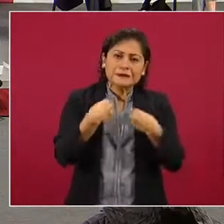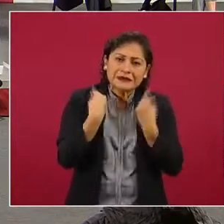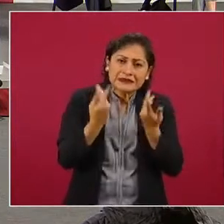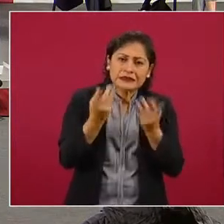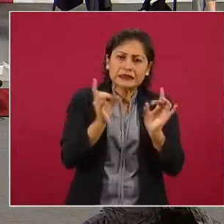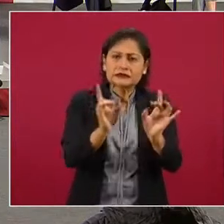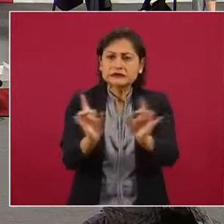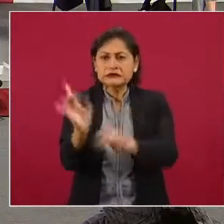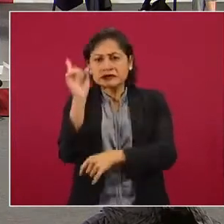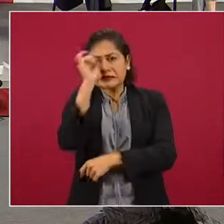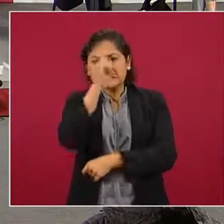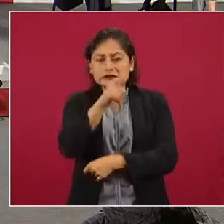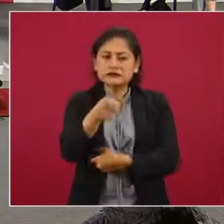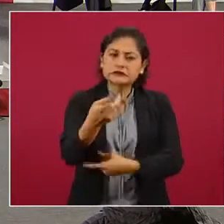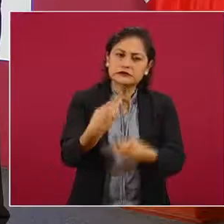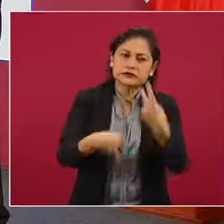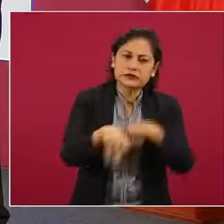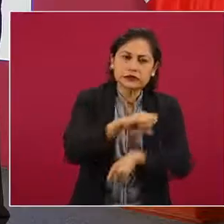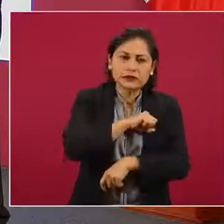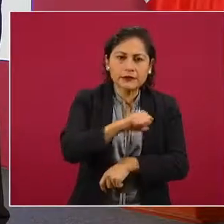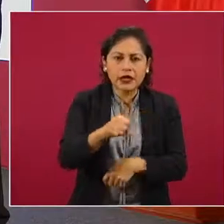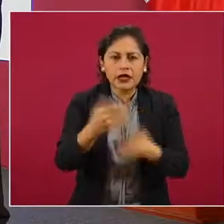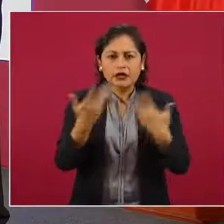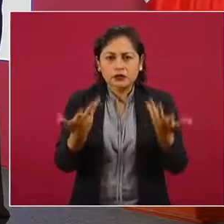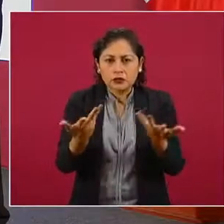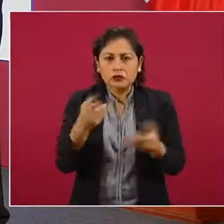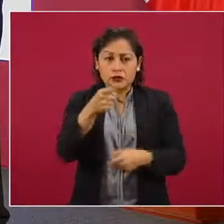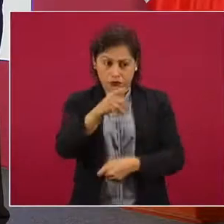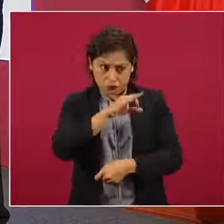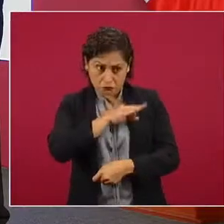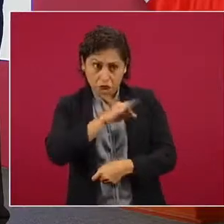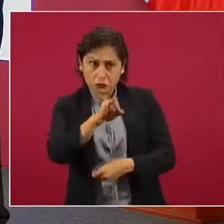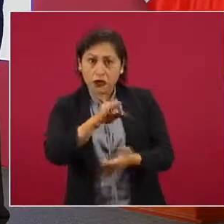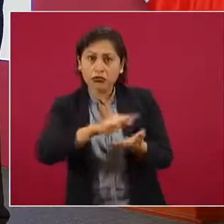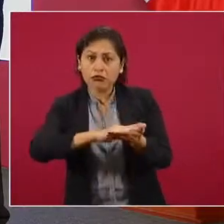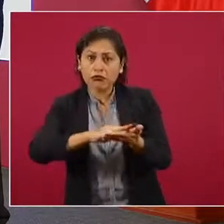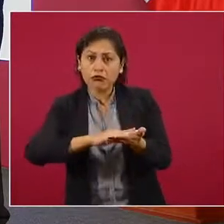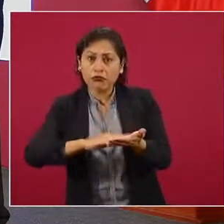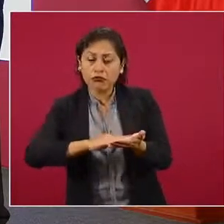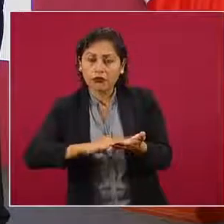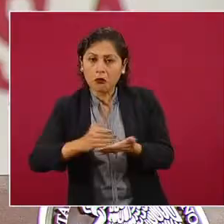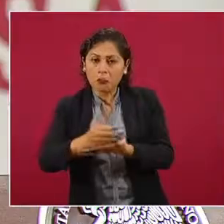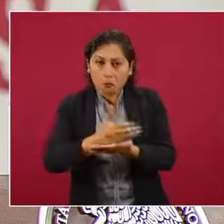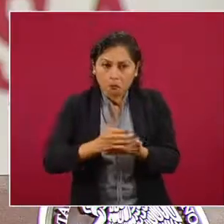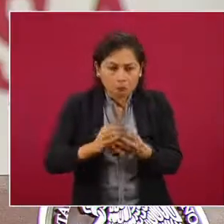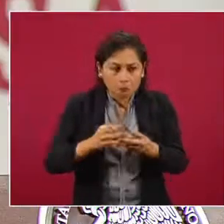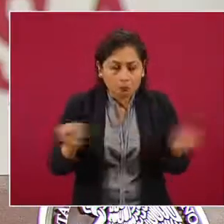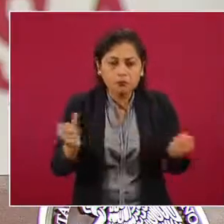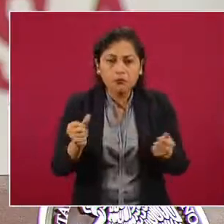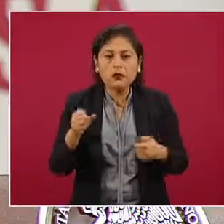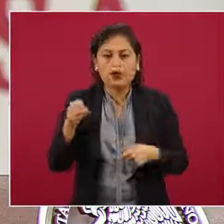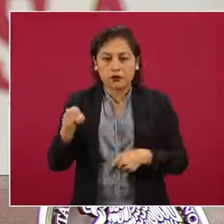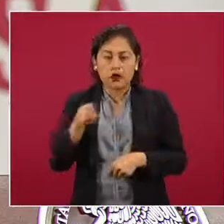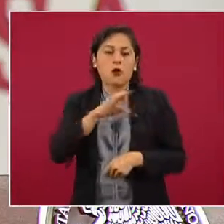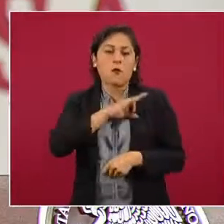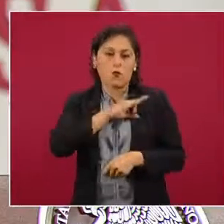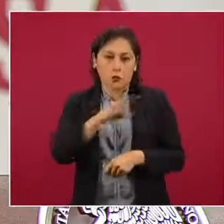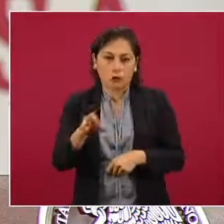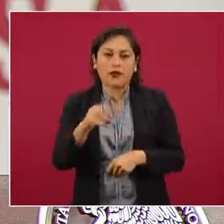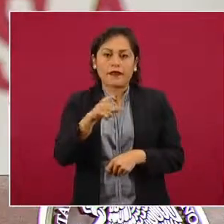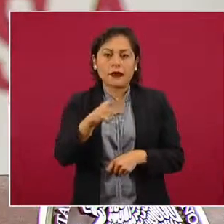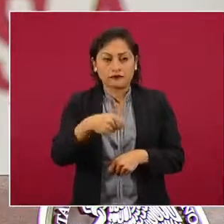es capaz de redimirse. Prefiere la libertad a la prohibición, la escuela a la